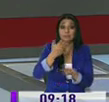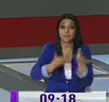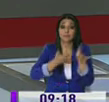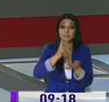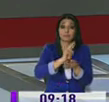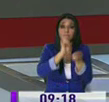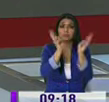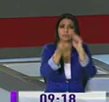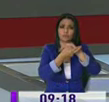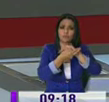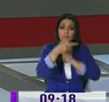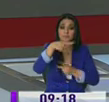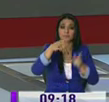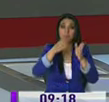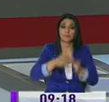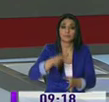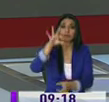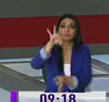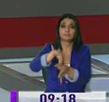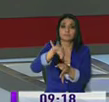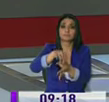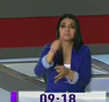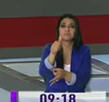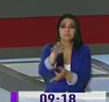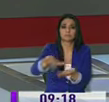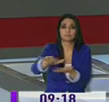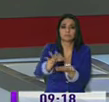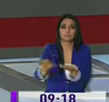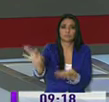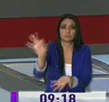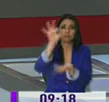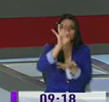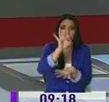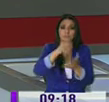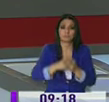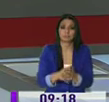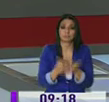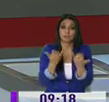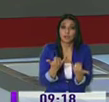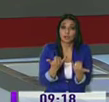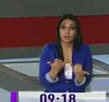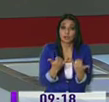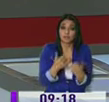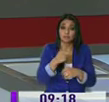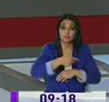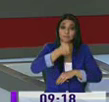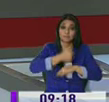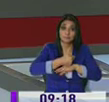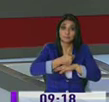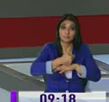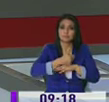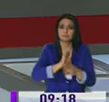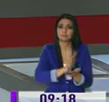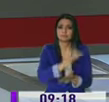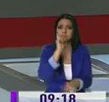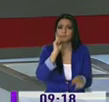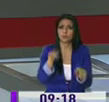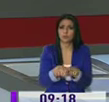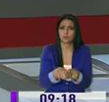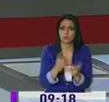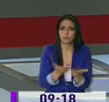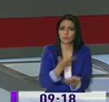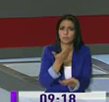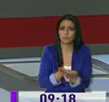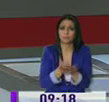para que perfecto sean elegidos por el sector rural mientras que los actuales o los sectores de autoridades rechazan esta propuesta y